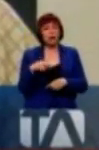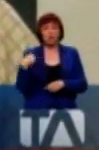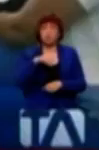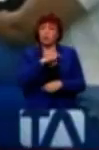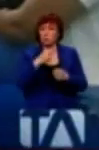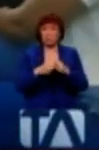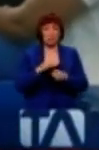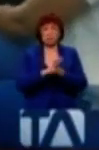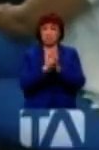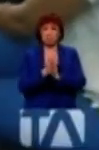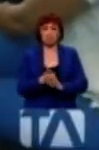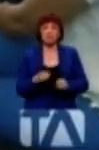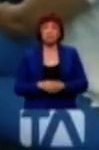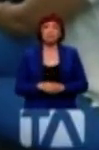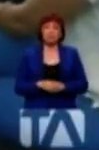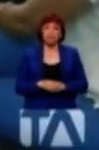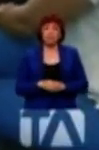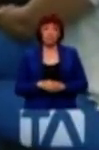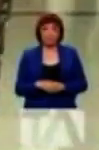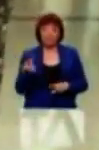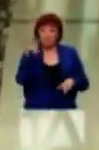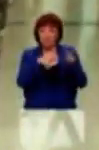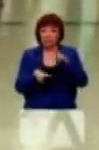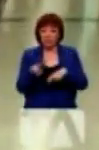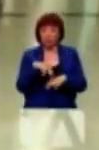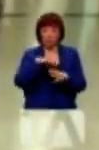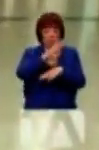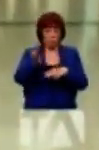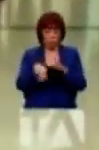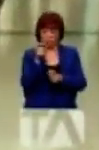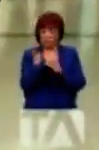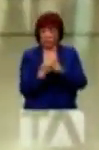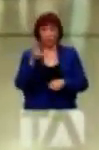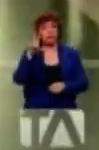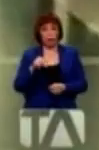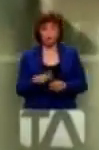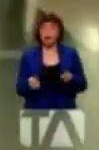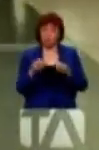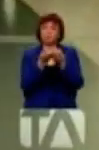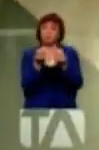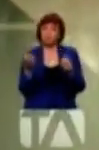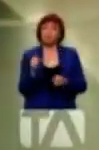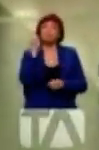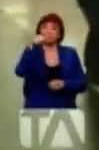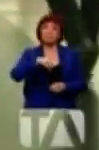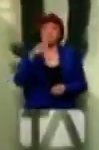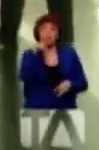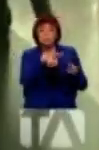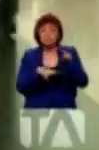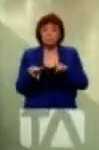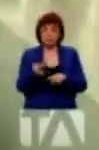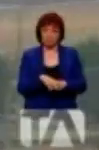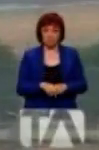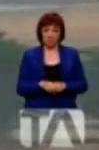ni atraso. Romero detalló que la revisión no se la hace a todos los pasajeros, pero sí a la mayoría. Algunas aerolíneas publicaron